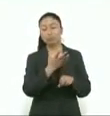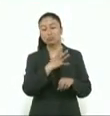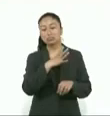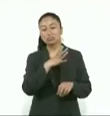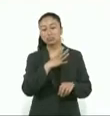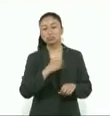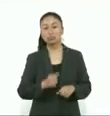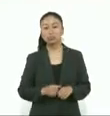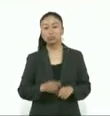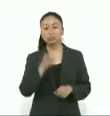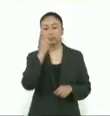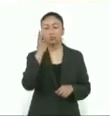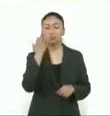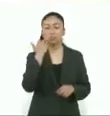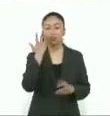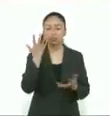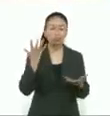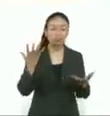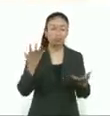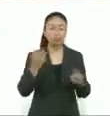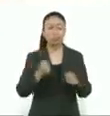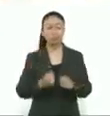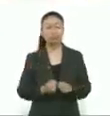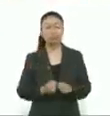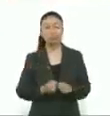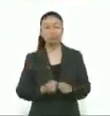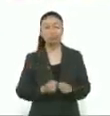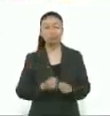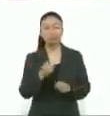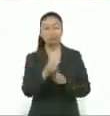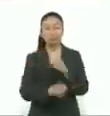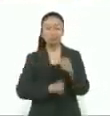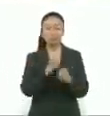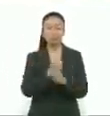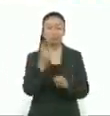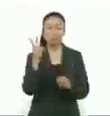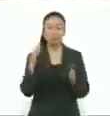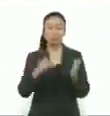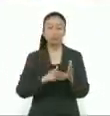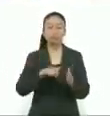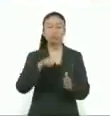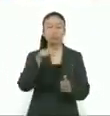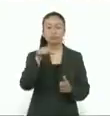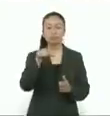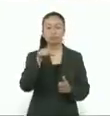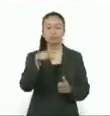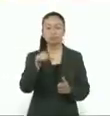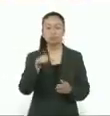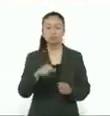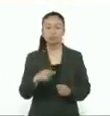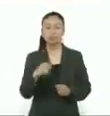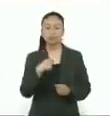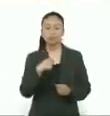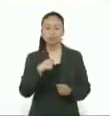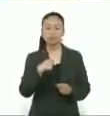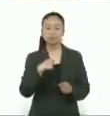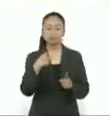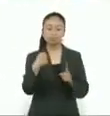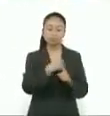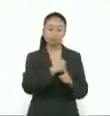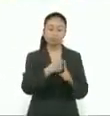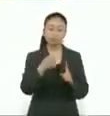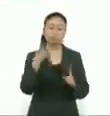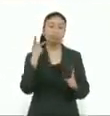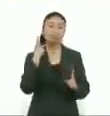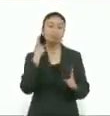Quiero decirles que en el 2016 fui víctima de violencia política